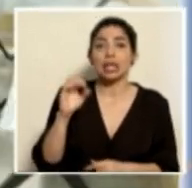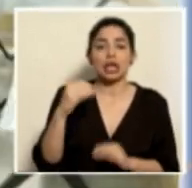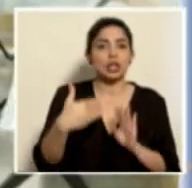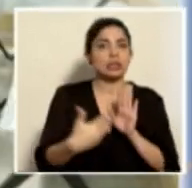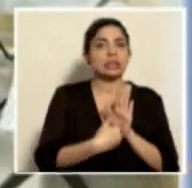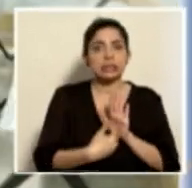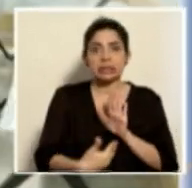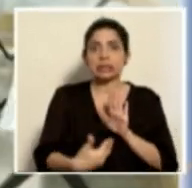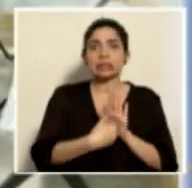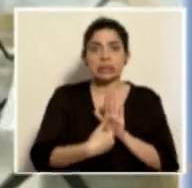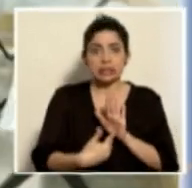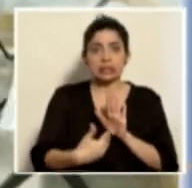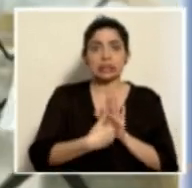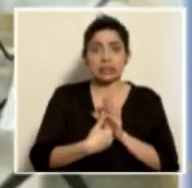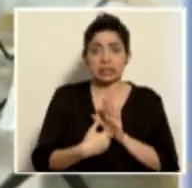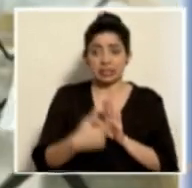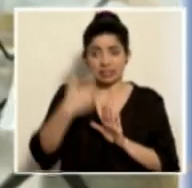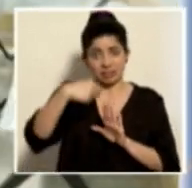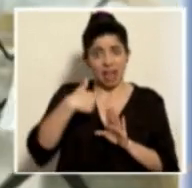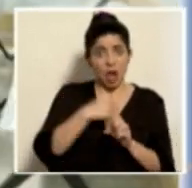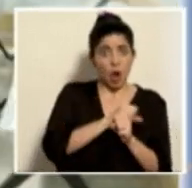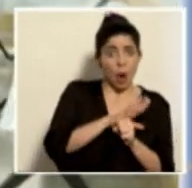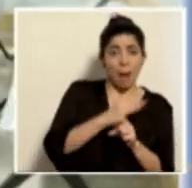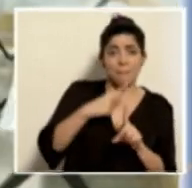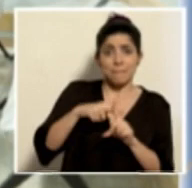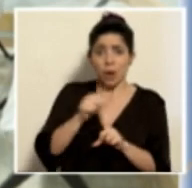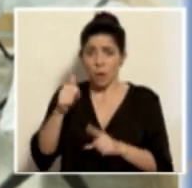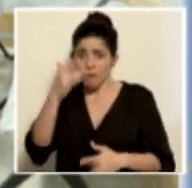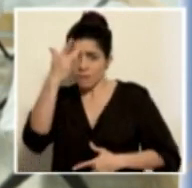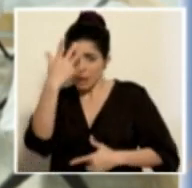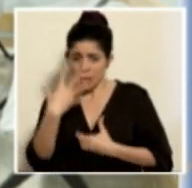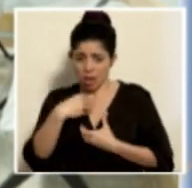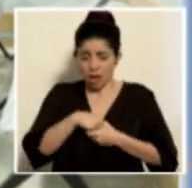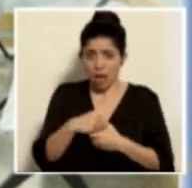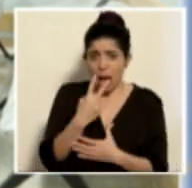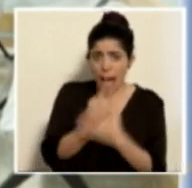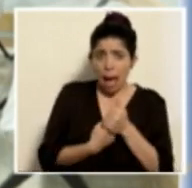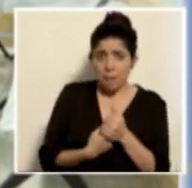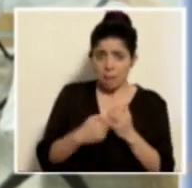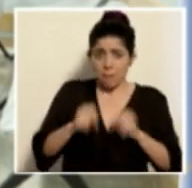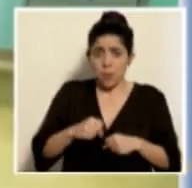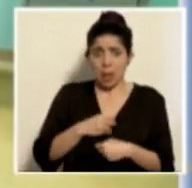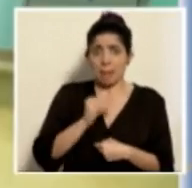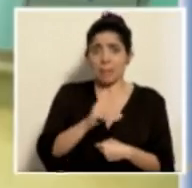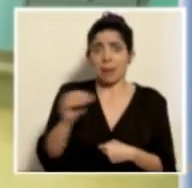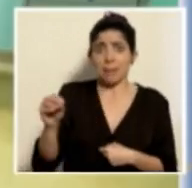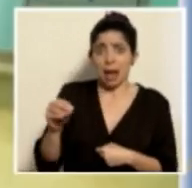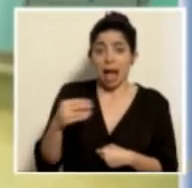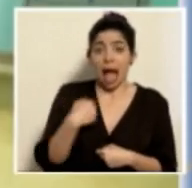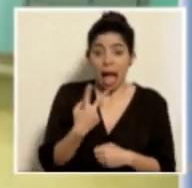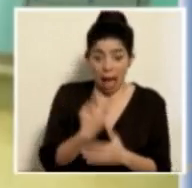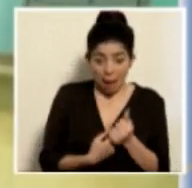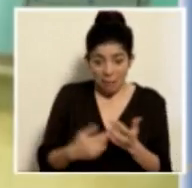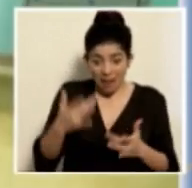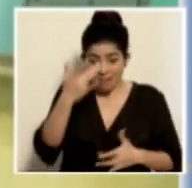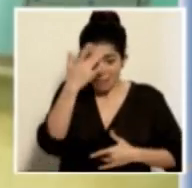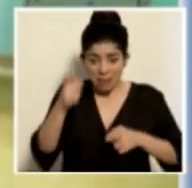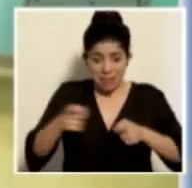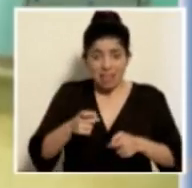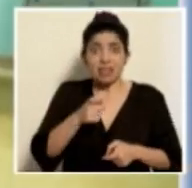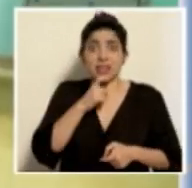de pacientes, aunque ya son COVID, porque esos pacientes tienen otra enfermedad contagiosa y de difícil